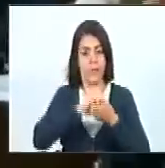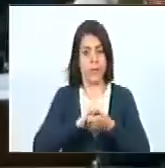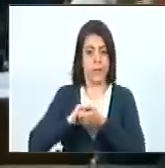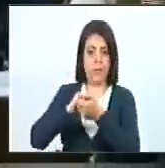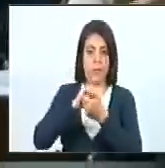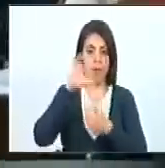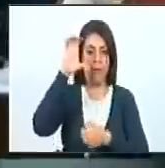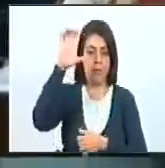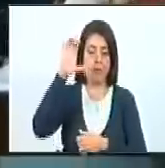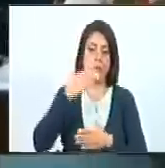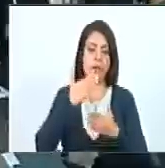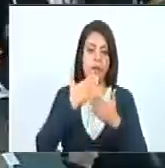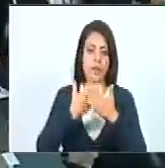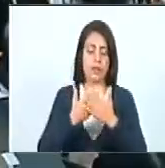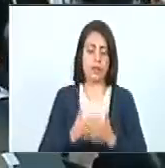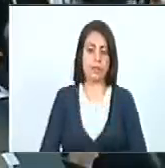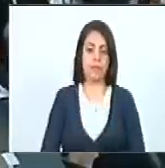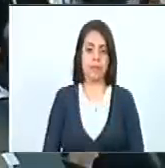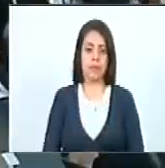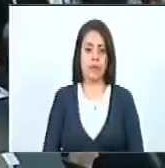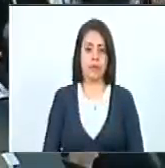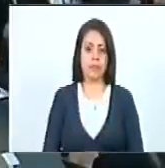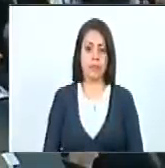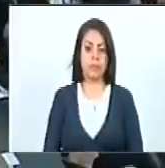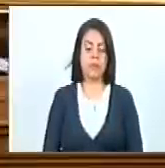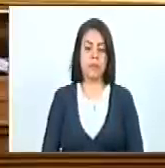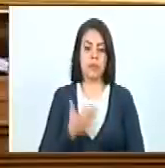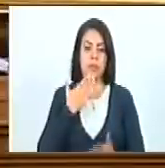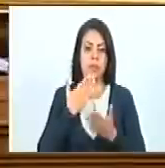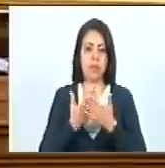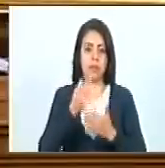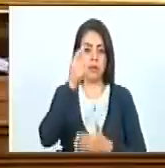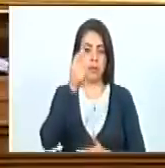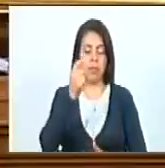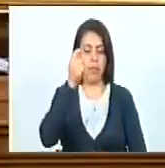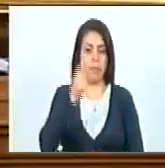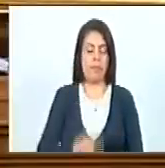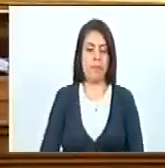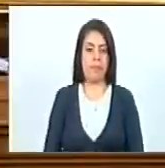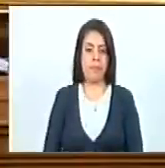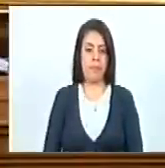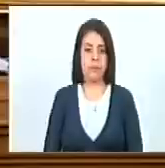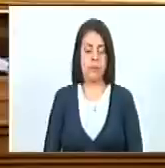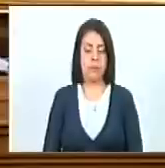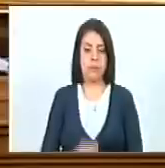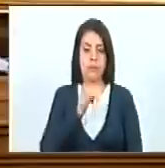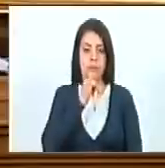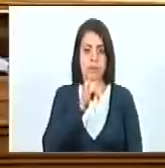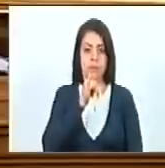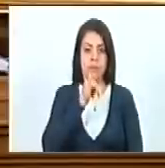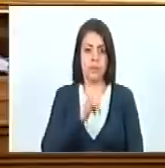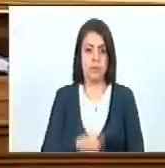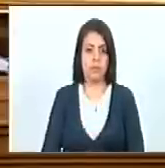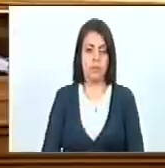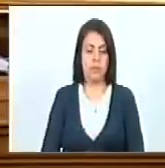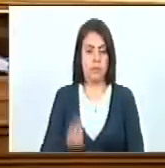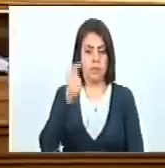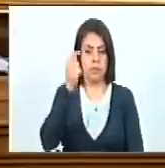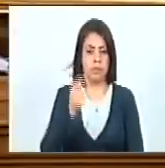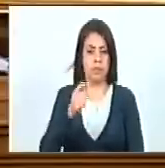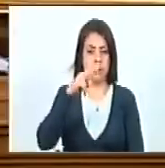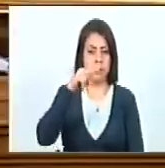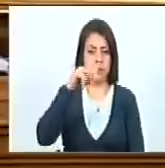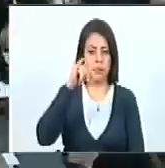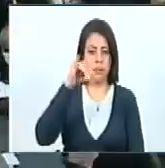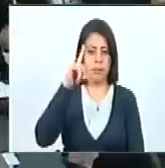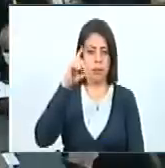la patria. Muchísimas gracias. Gracias, diputado. Tengo el derecho de palabra al diputado Nixon